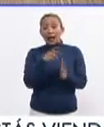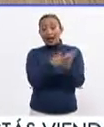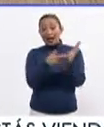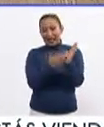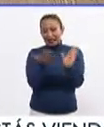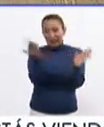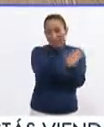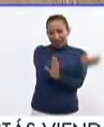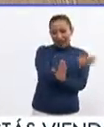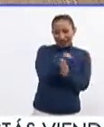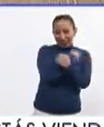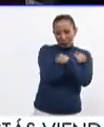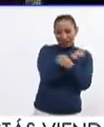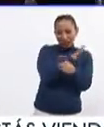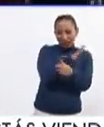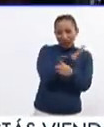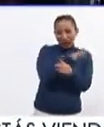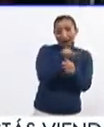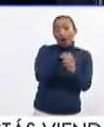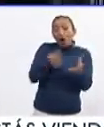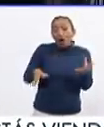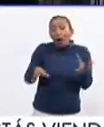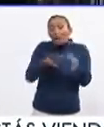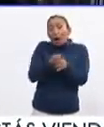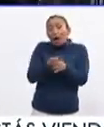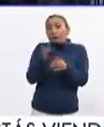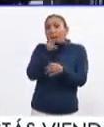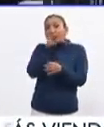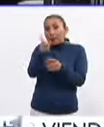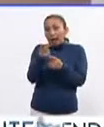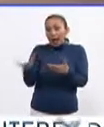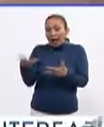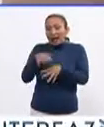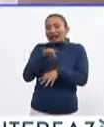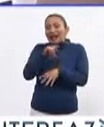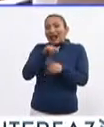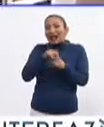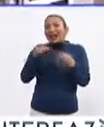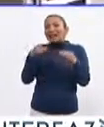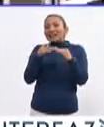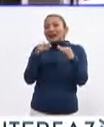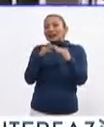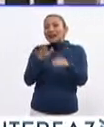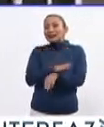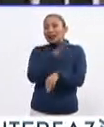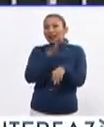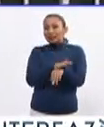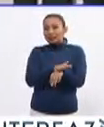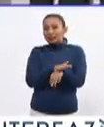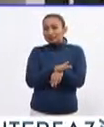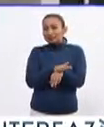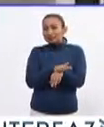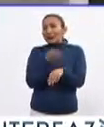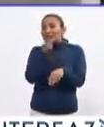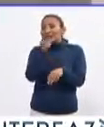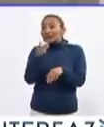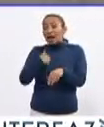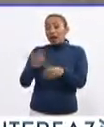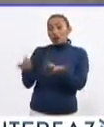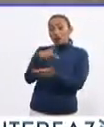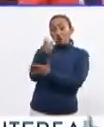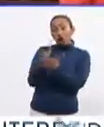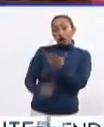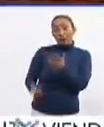principios tradicionales de la educación, ahora se suman conceptos de integralidad, equidad y excelencia. Establece una